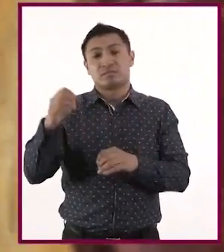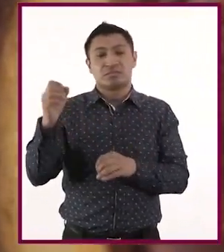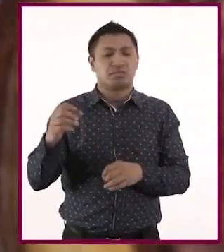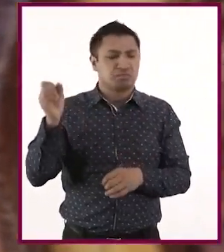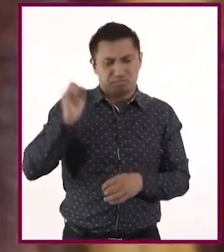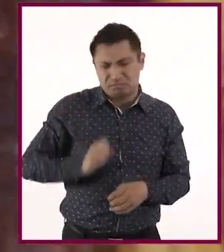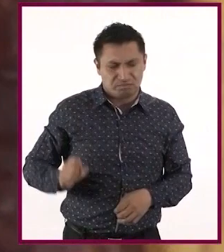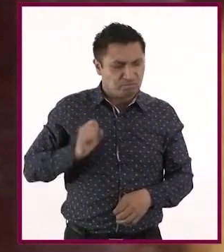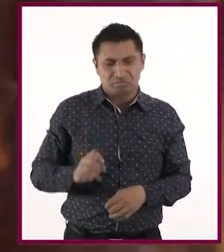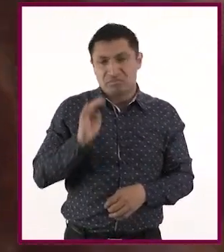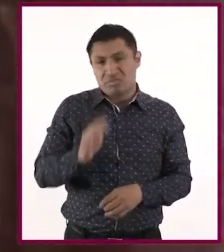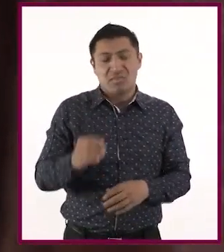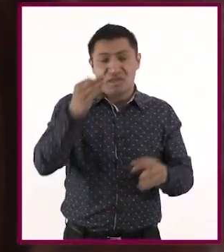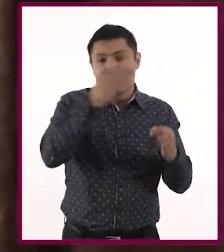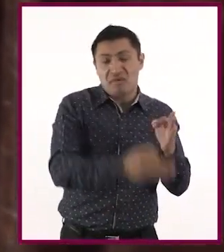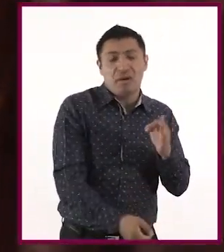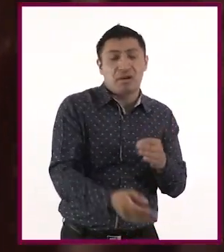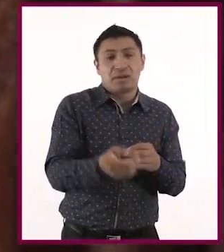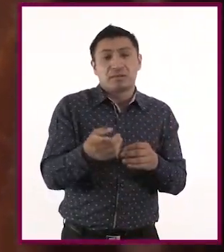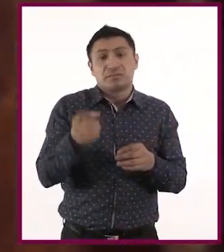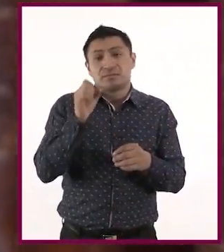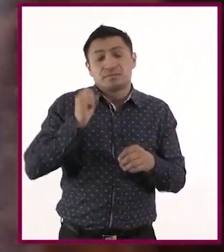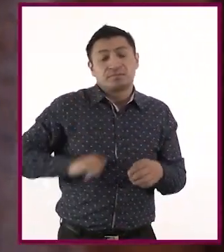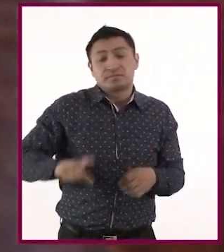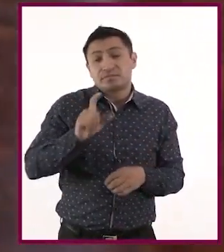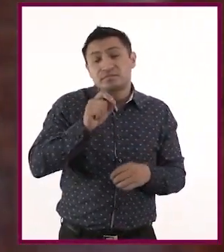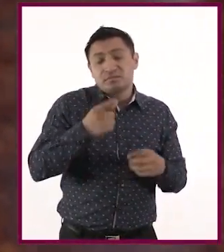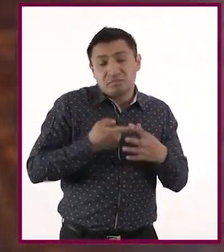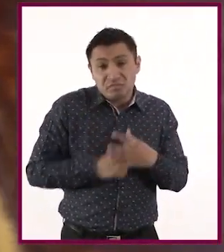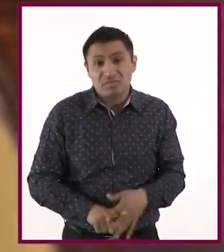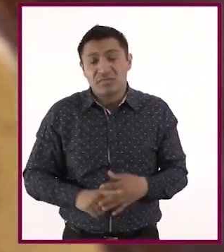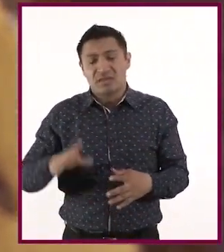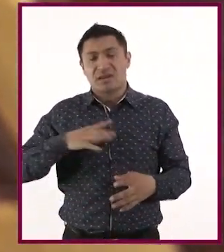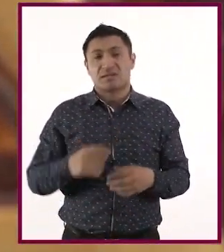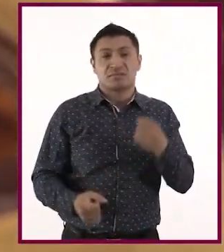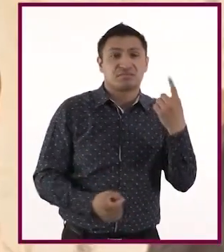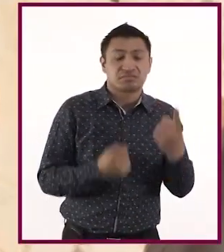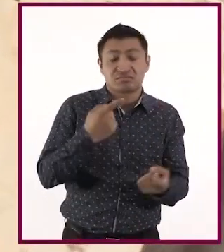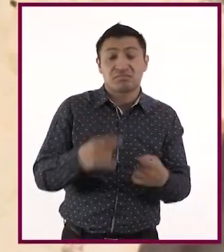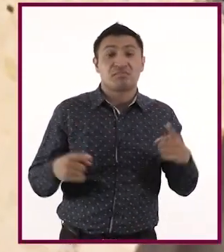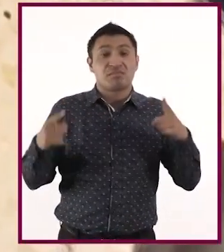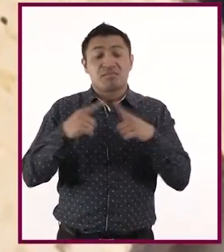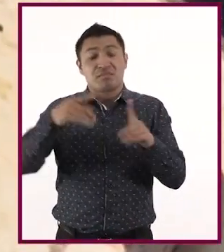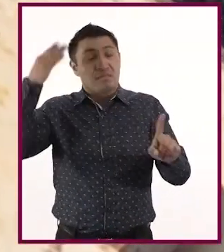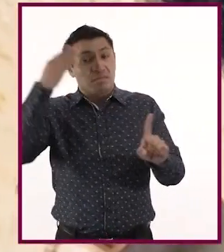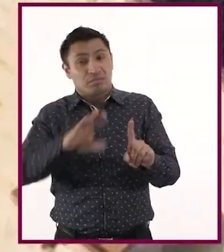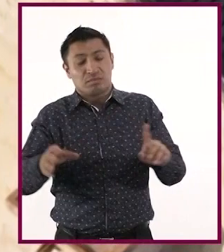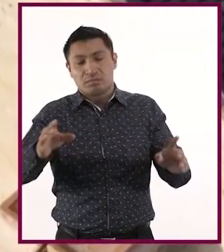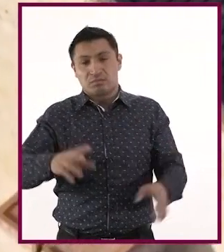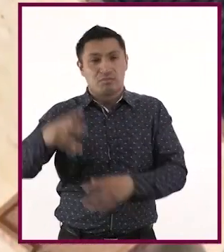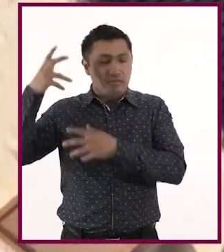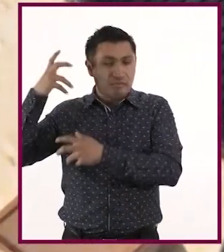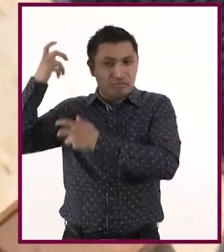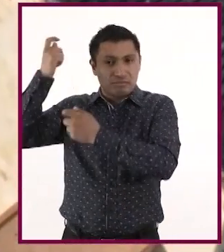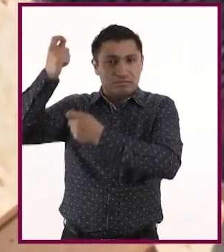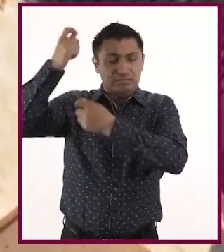siglo XIX y principios del siglo XX las primeras misiones de las iglesias protestantes